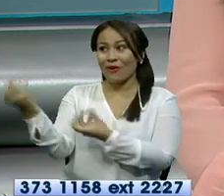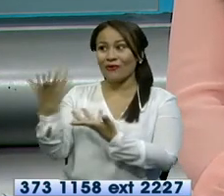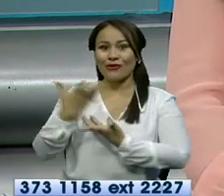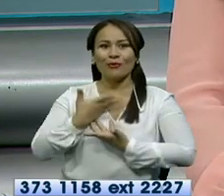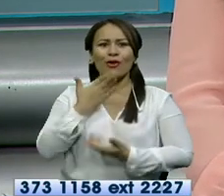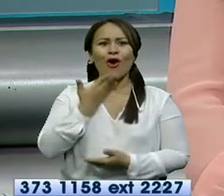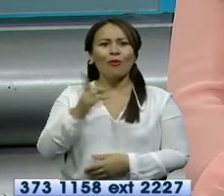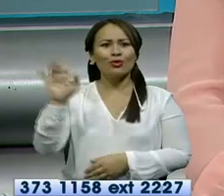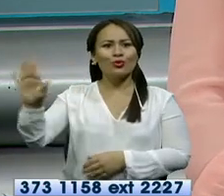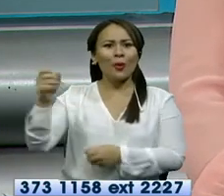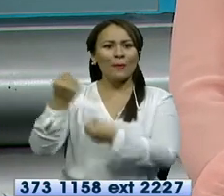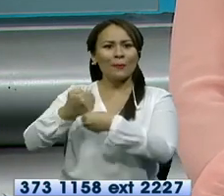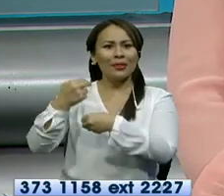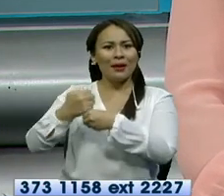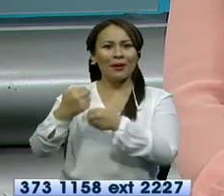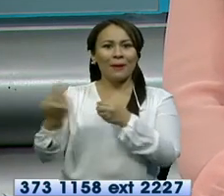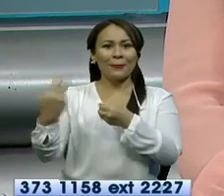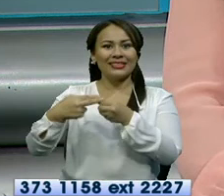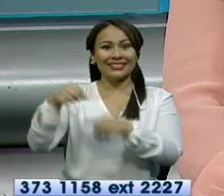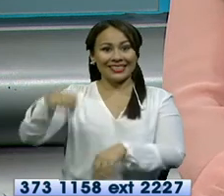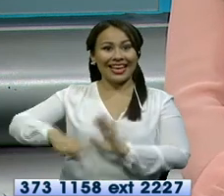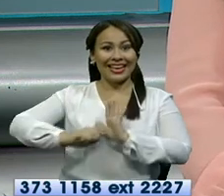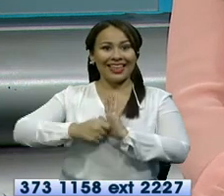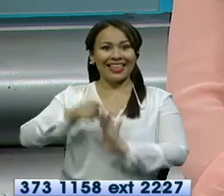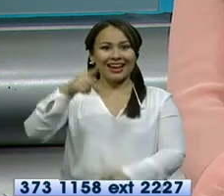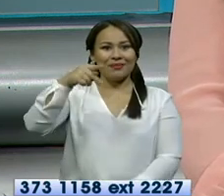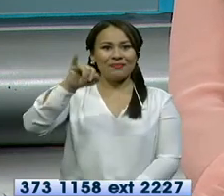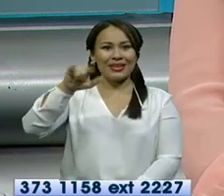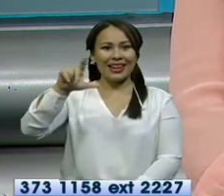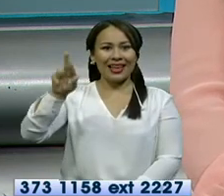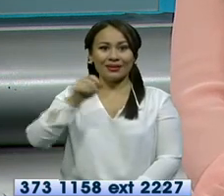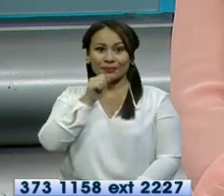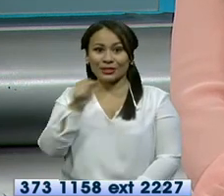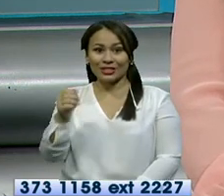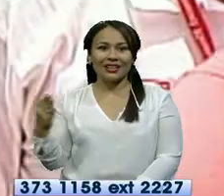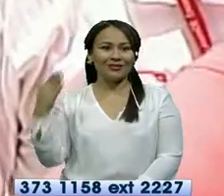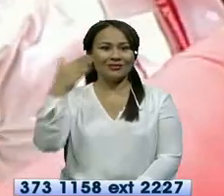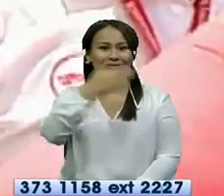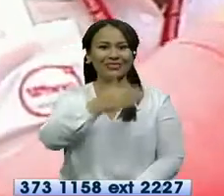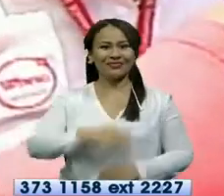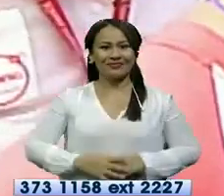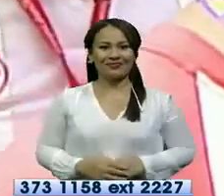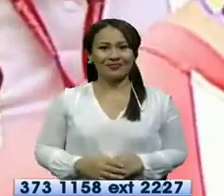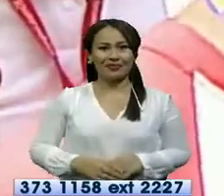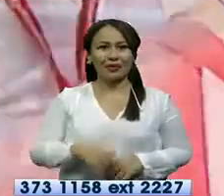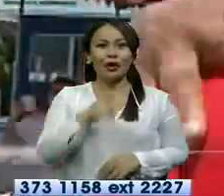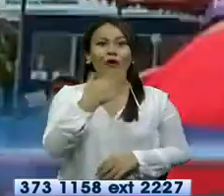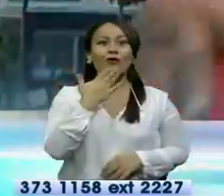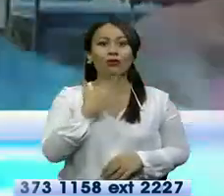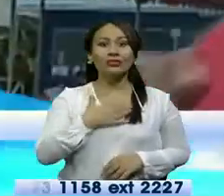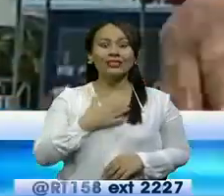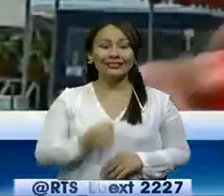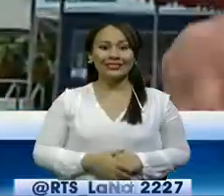su actuación con la enviada especial de RTS, Pilar Vera. Ya desde el cielo hasta que te ve tu papá.